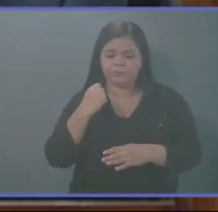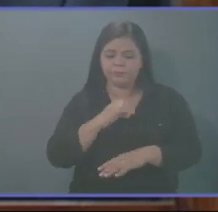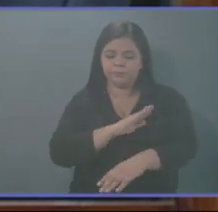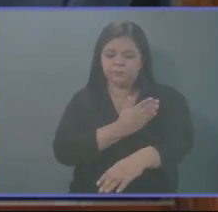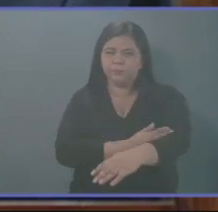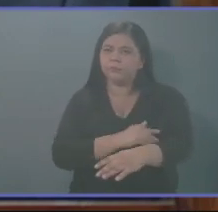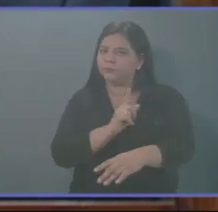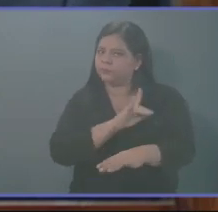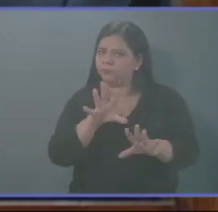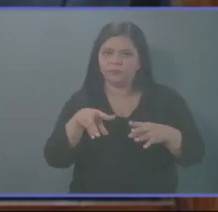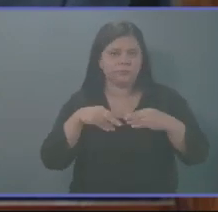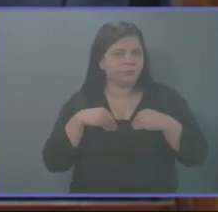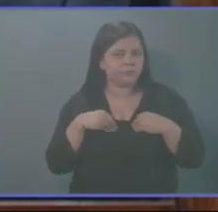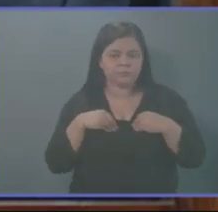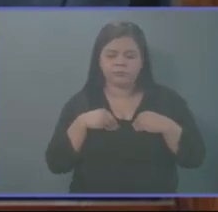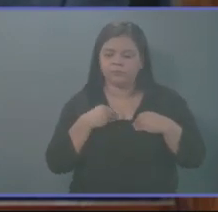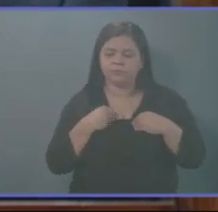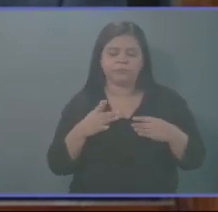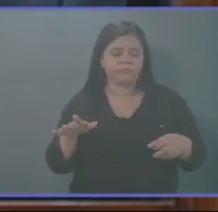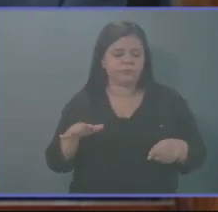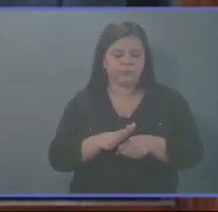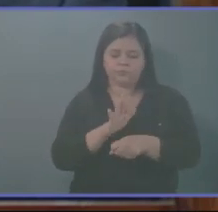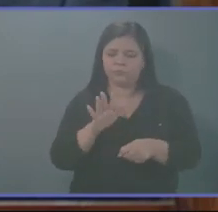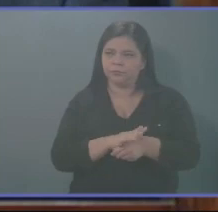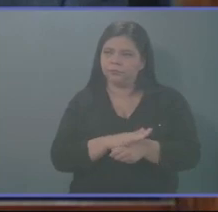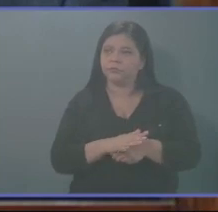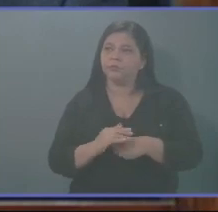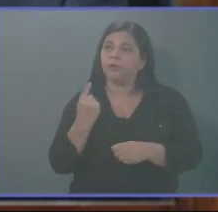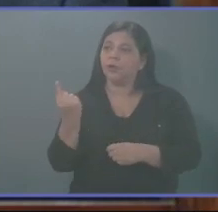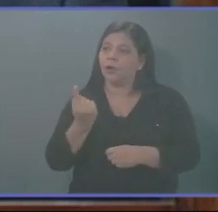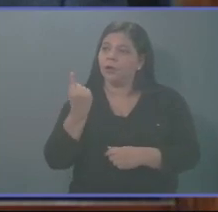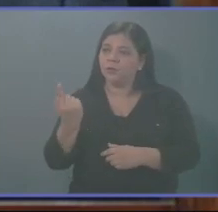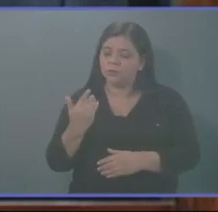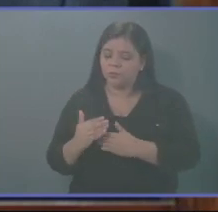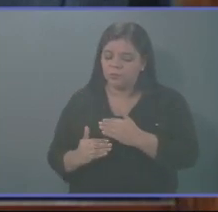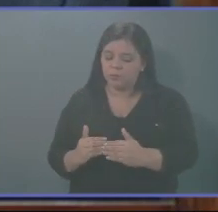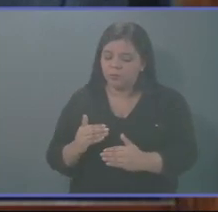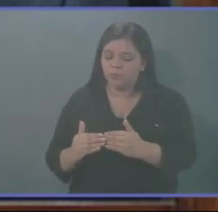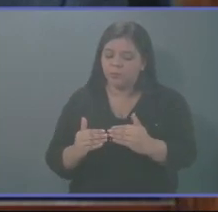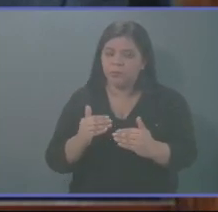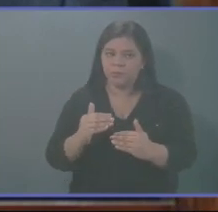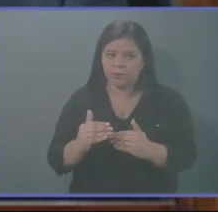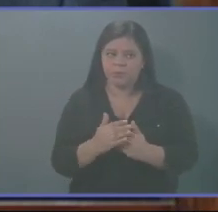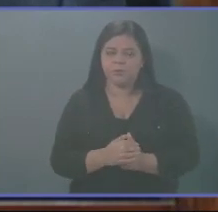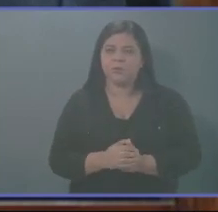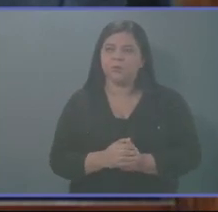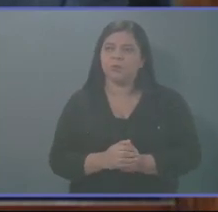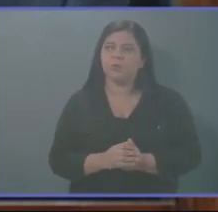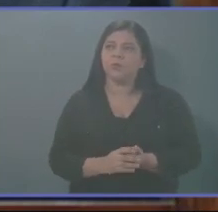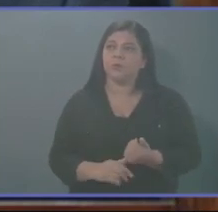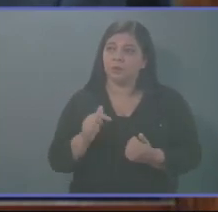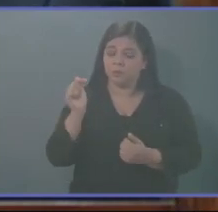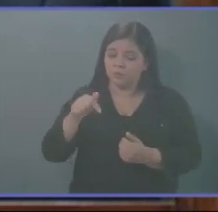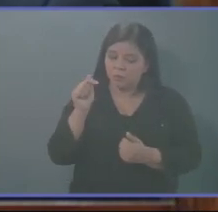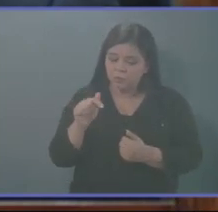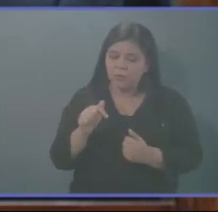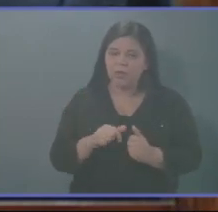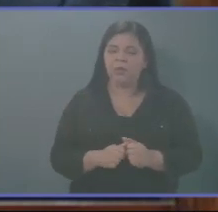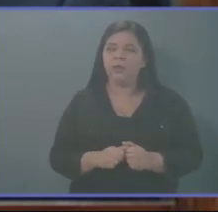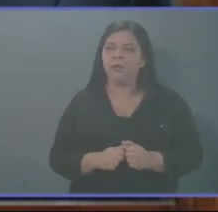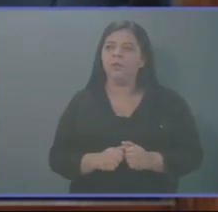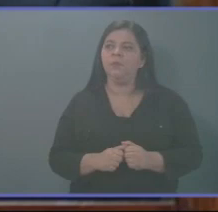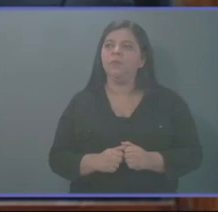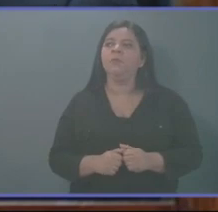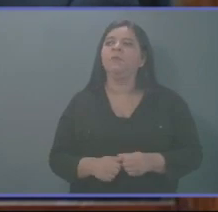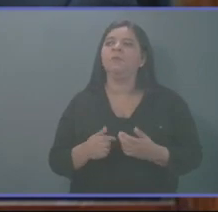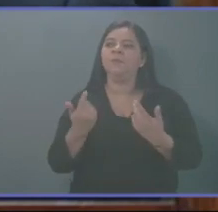no afecta pues a fondo, sino al procedimiento. Y esta prerrogativa